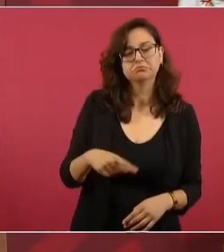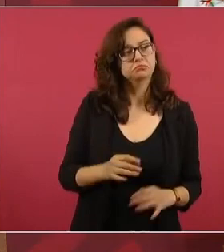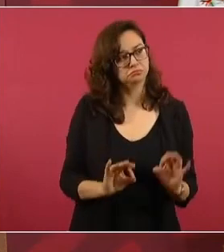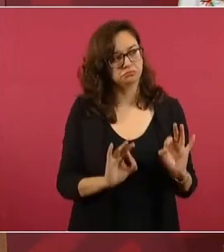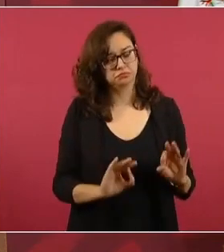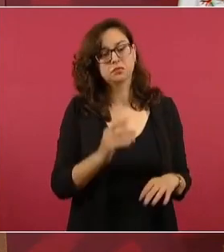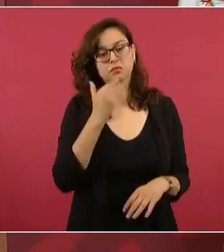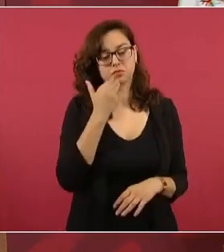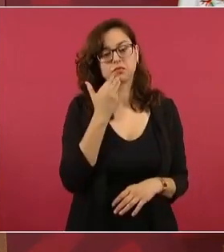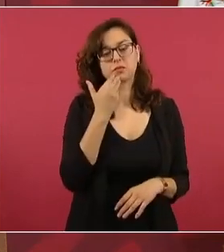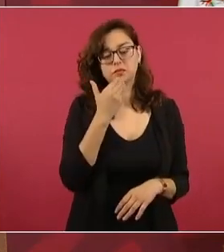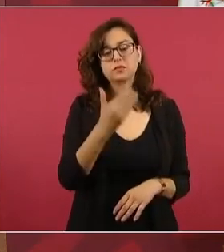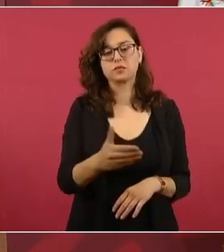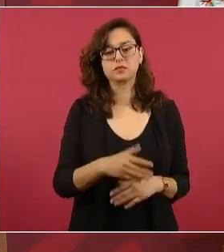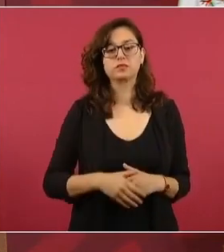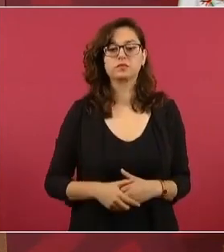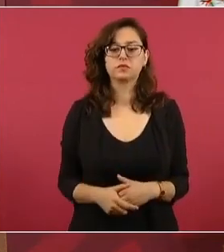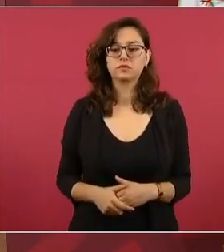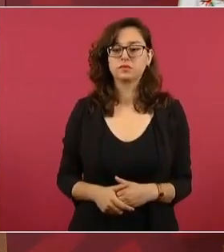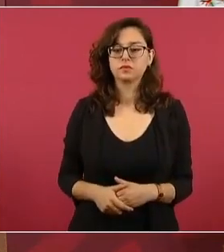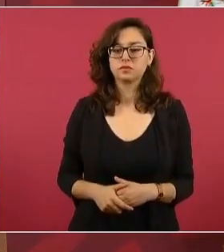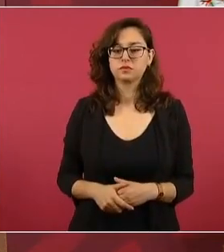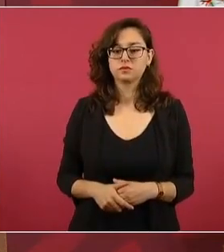de pedir justicia.